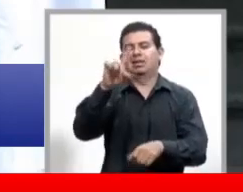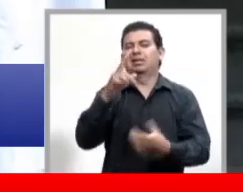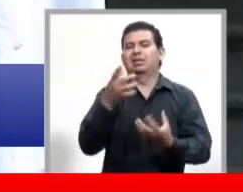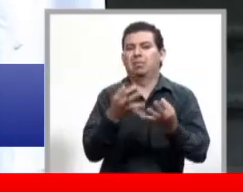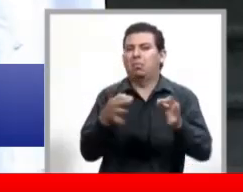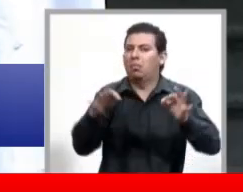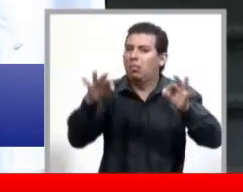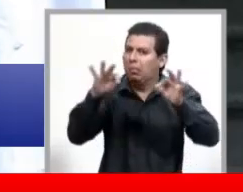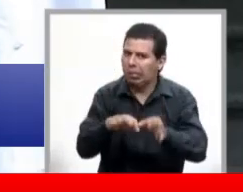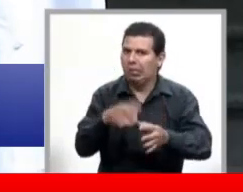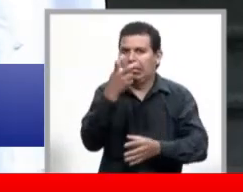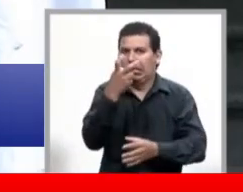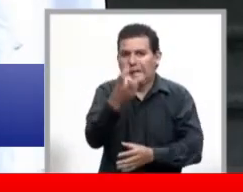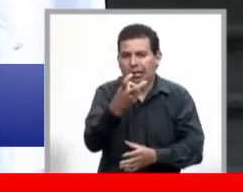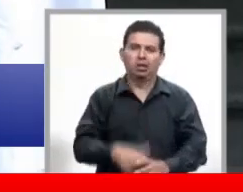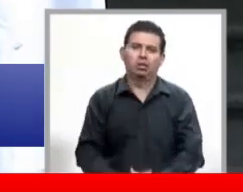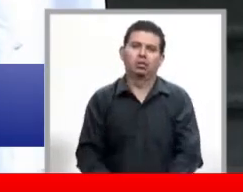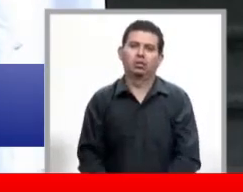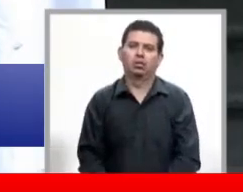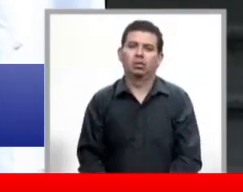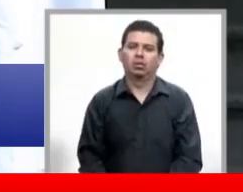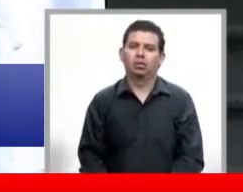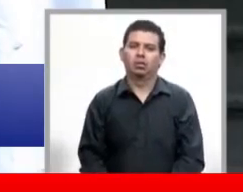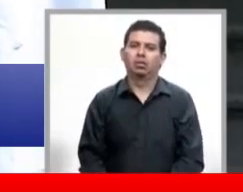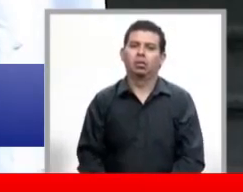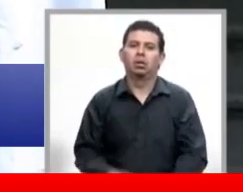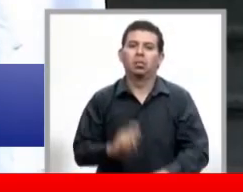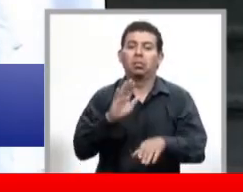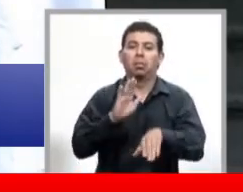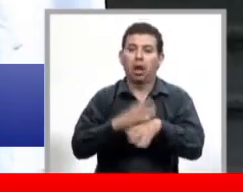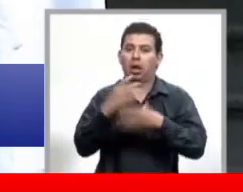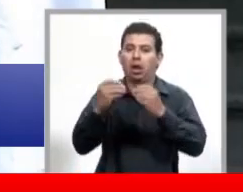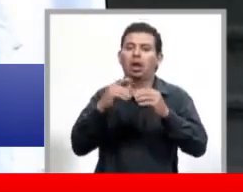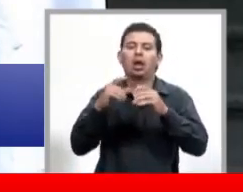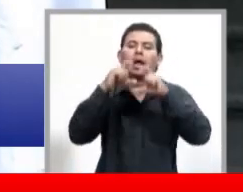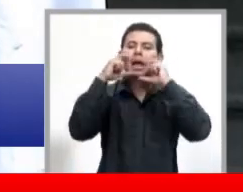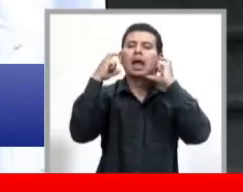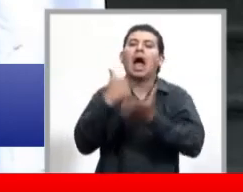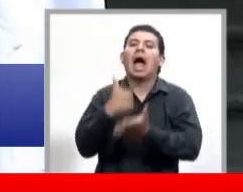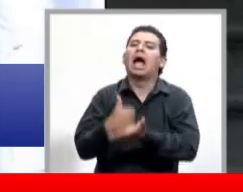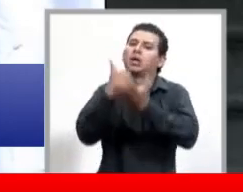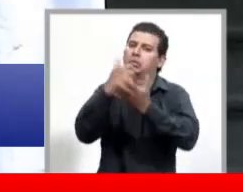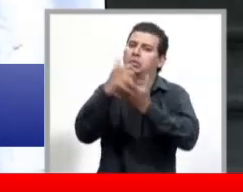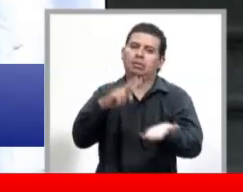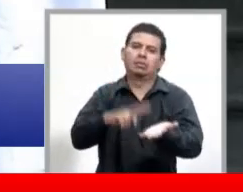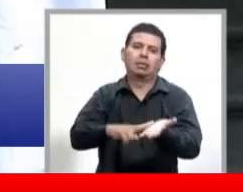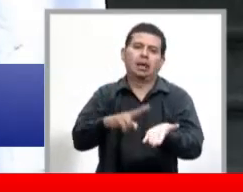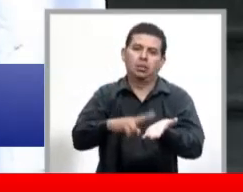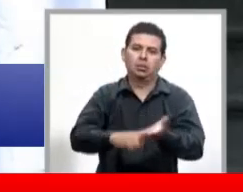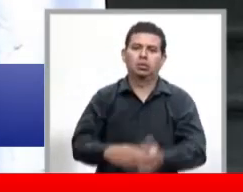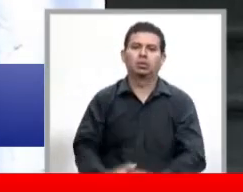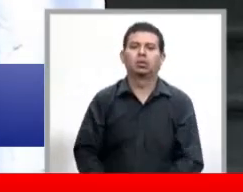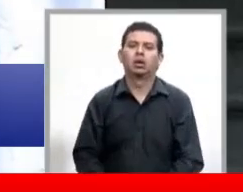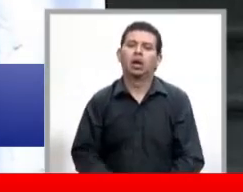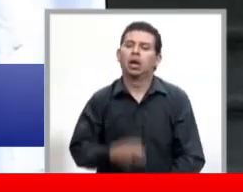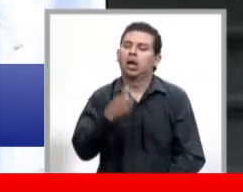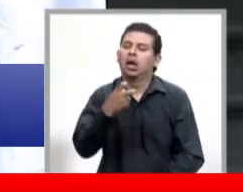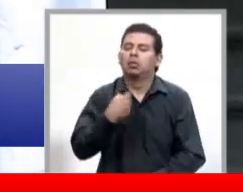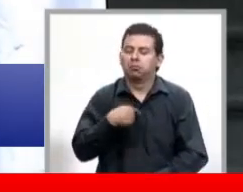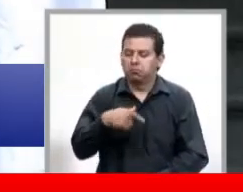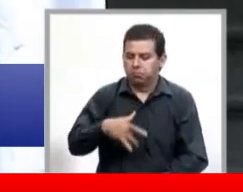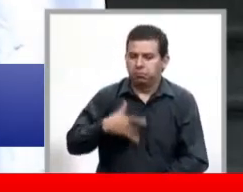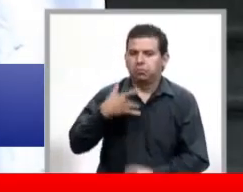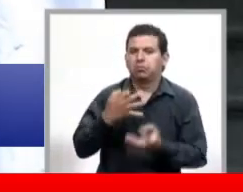importante este nivel de contagio y esta vía. Por eso es muy importante